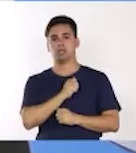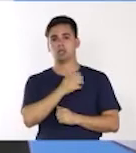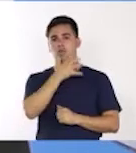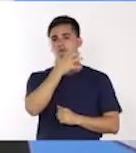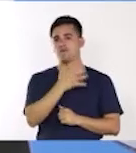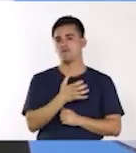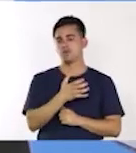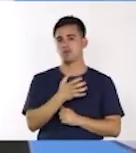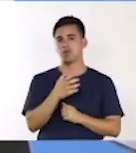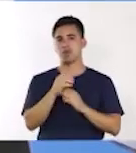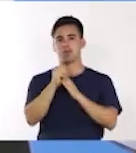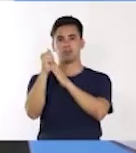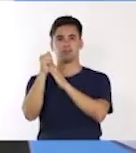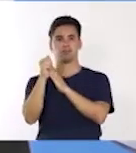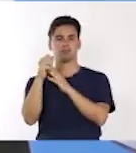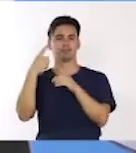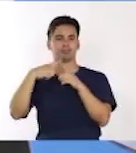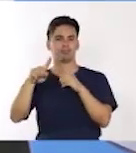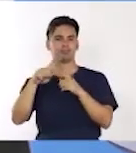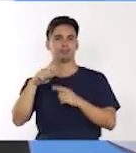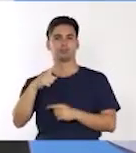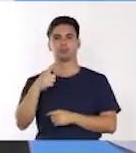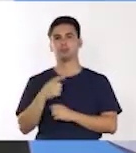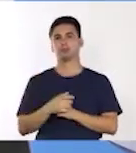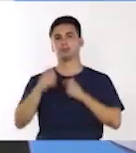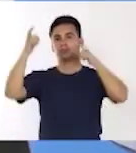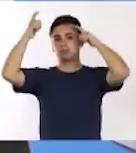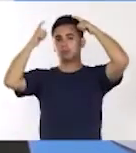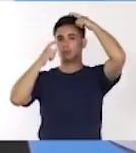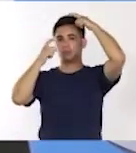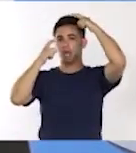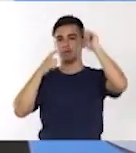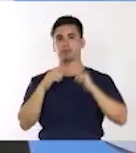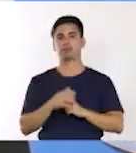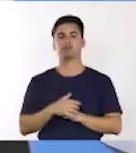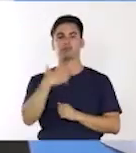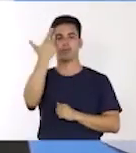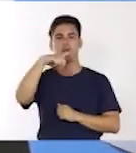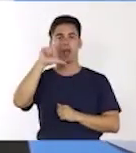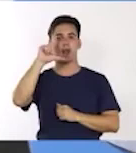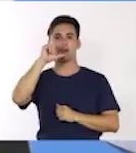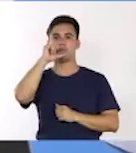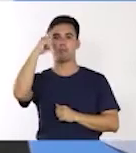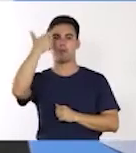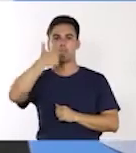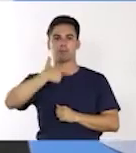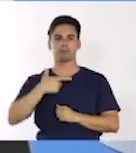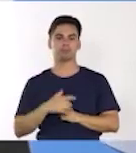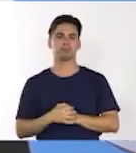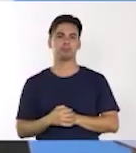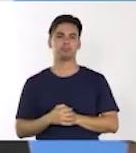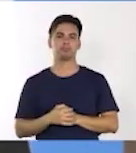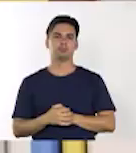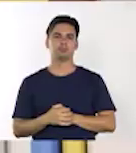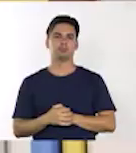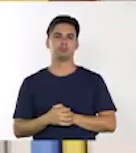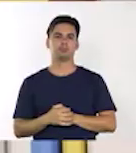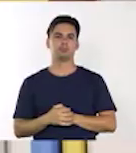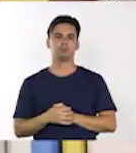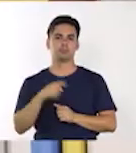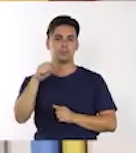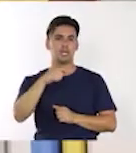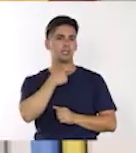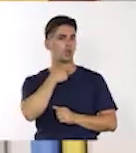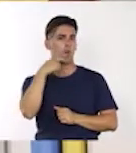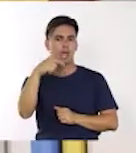especial impulsado por Fidel y Chávez, que es la Alternativa Bolivariana para las Américas.